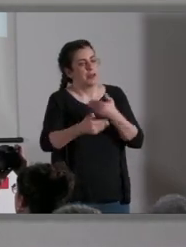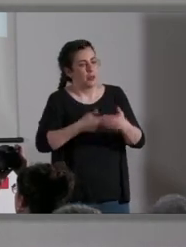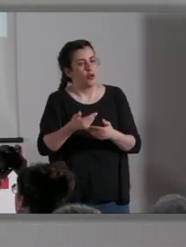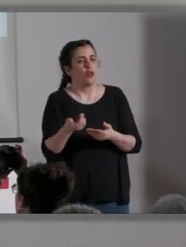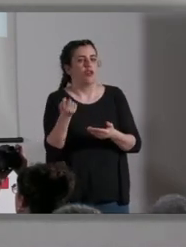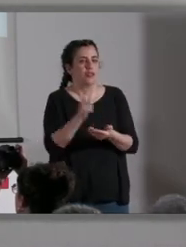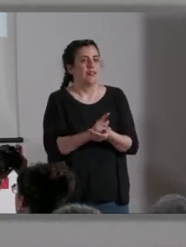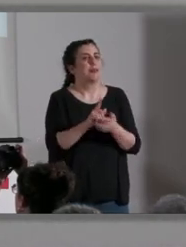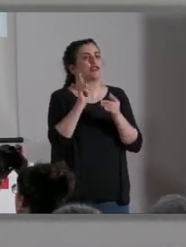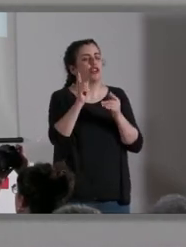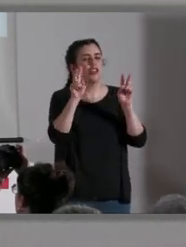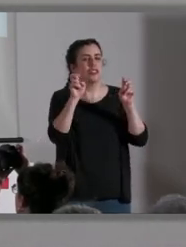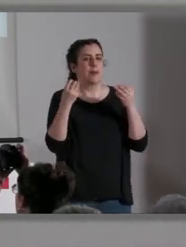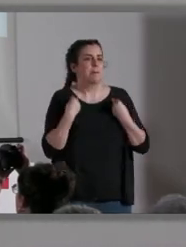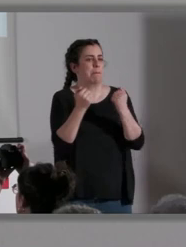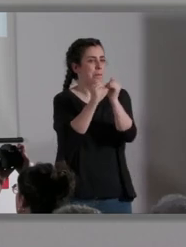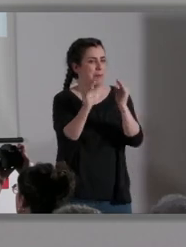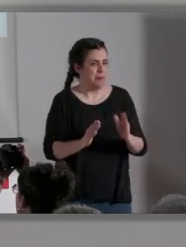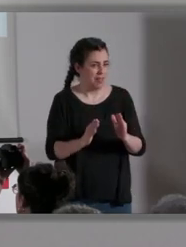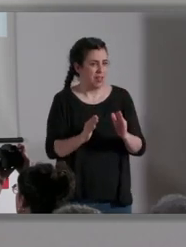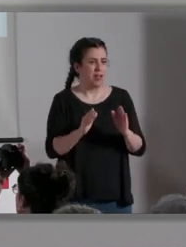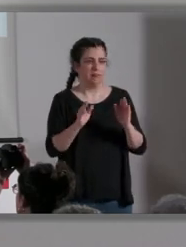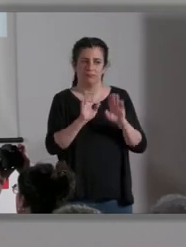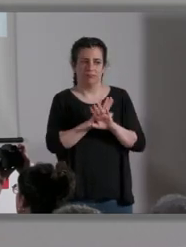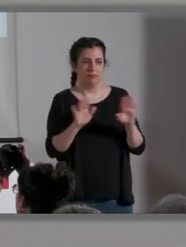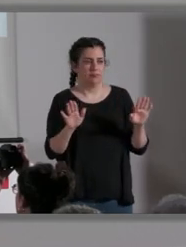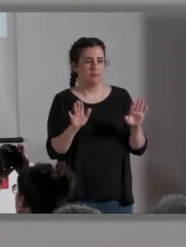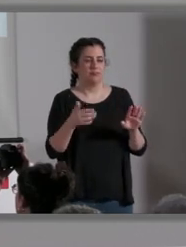específico de vivienda. Afinamos más el diagnóstico.